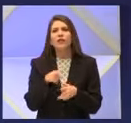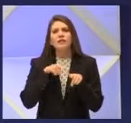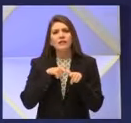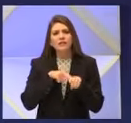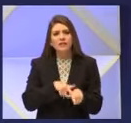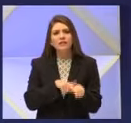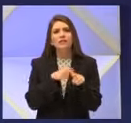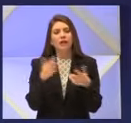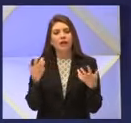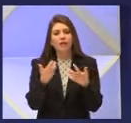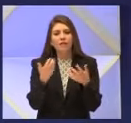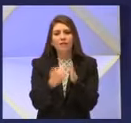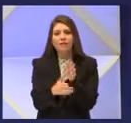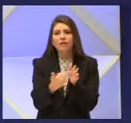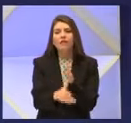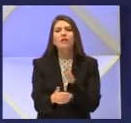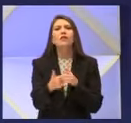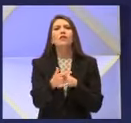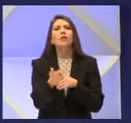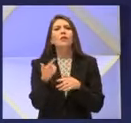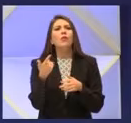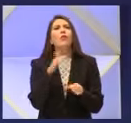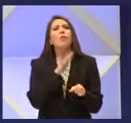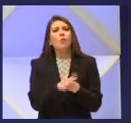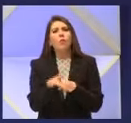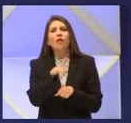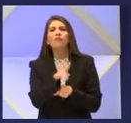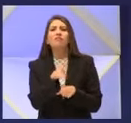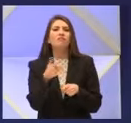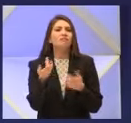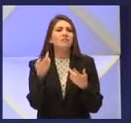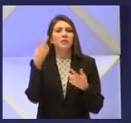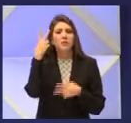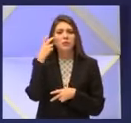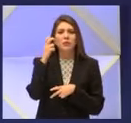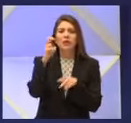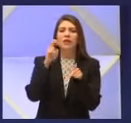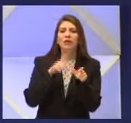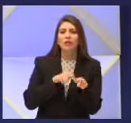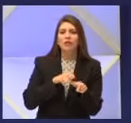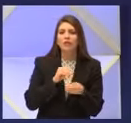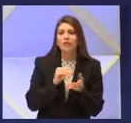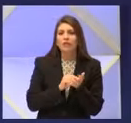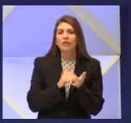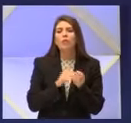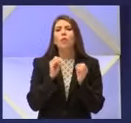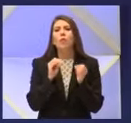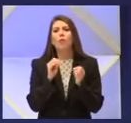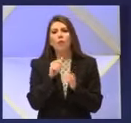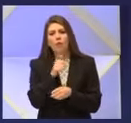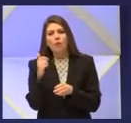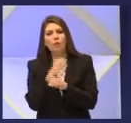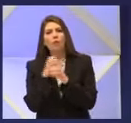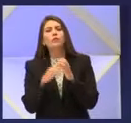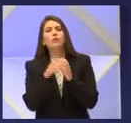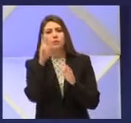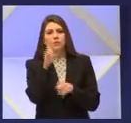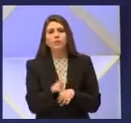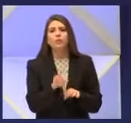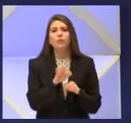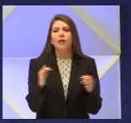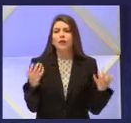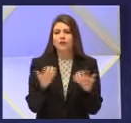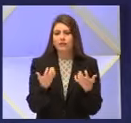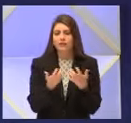qué es realidad y cuál es el potencial y las posibilidades de nuestro país para avanzar